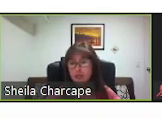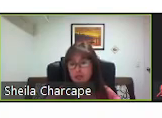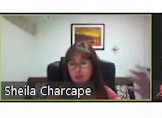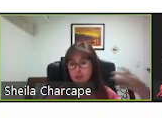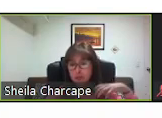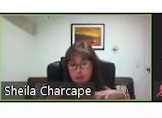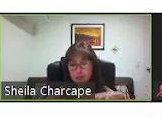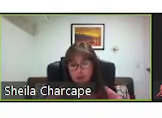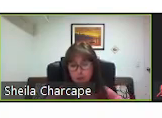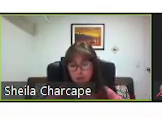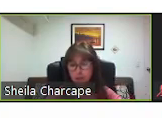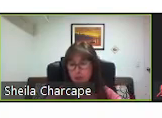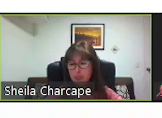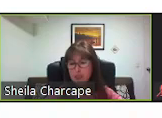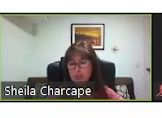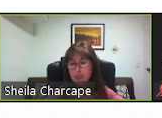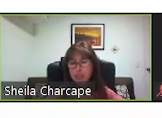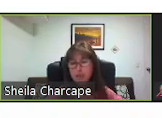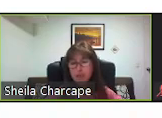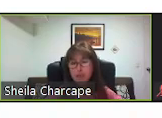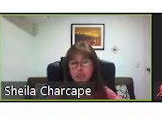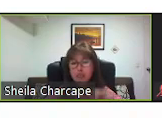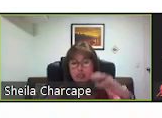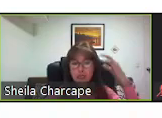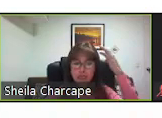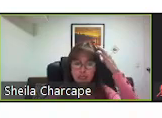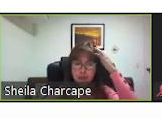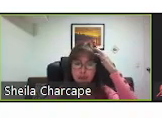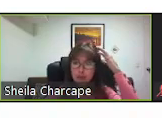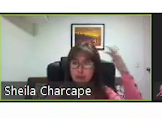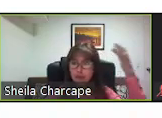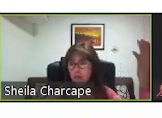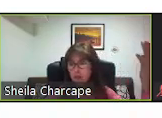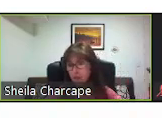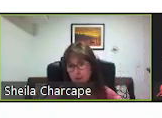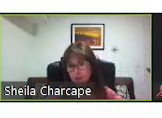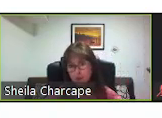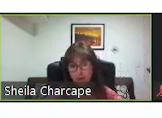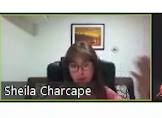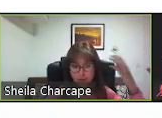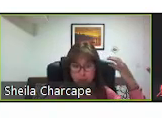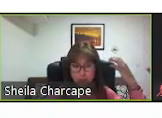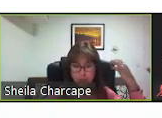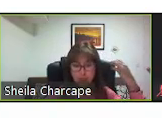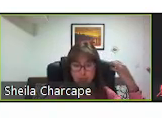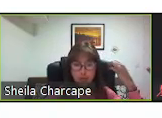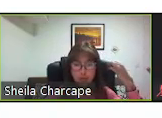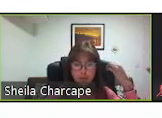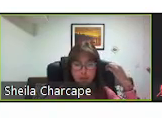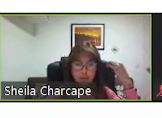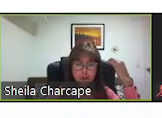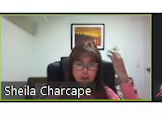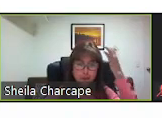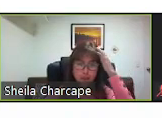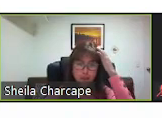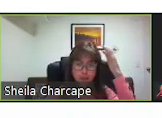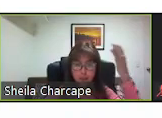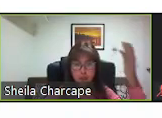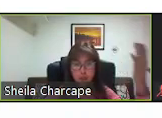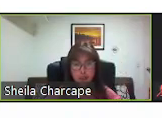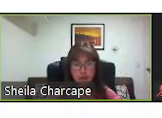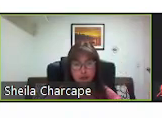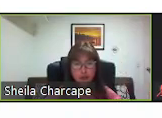¿no? Al momento de justamente de salir, pues, porque los huesos todavía están, ¿no? En proceso